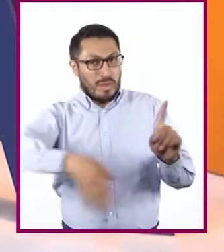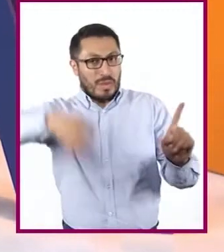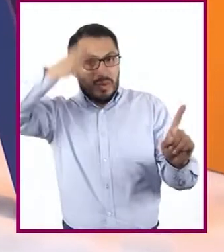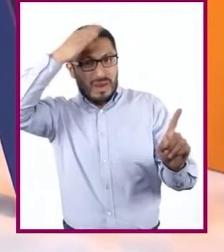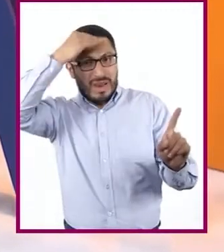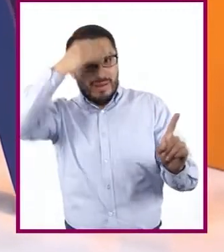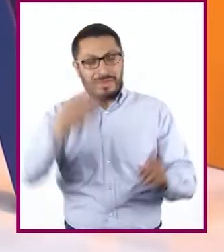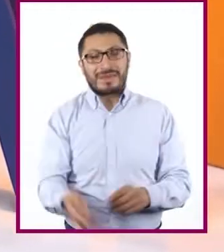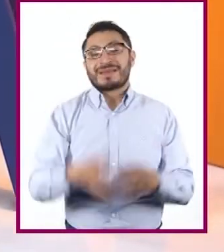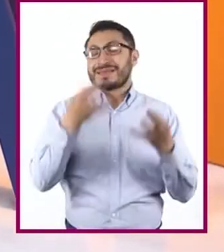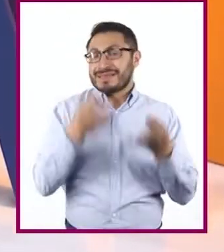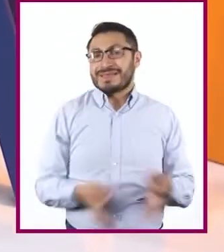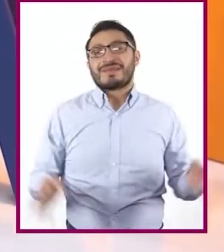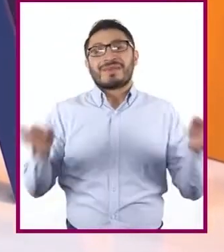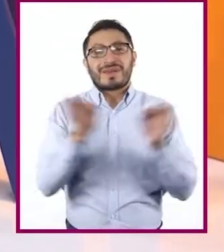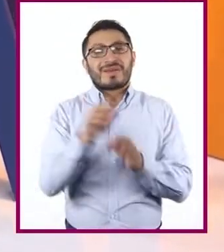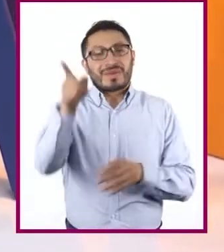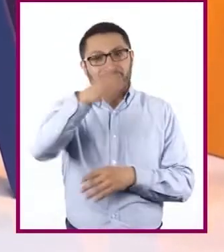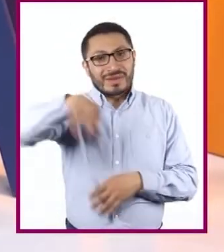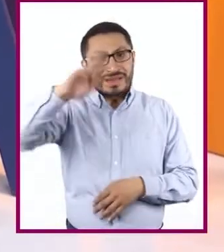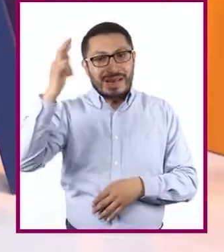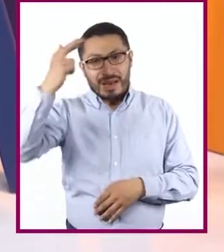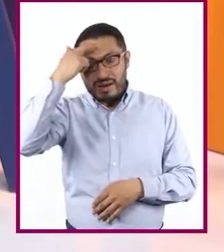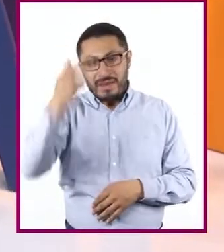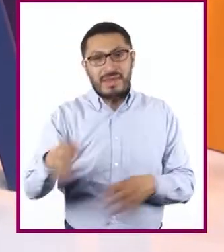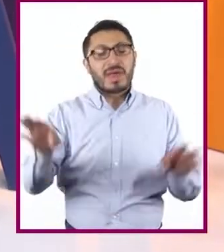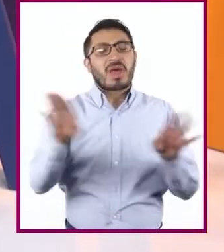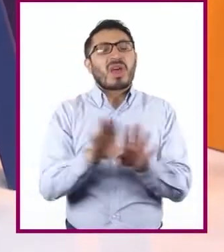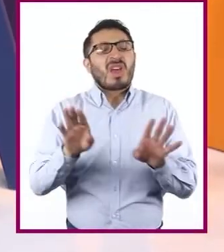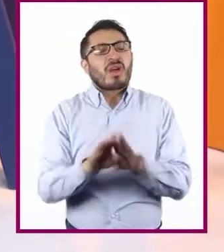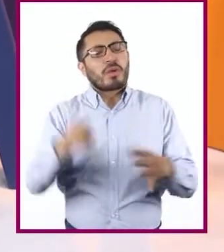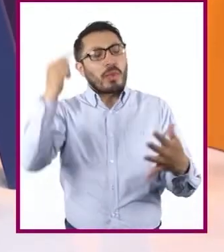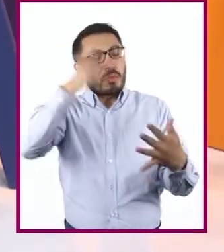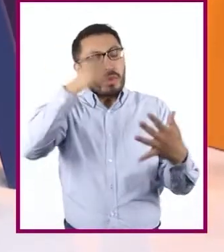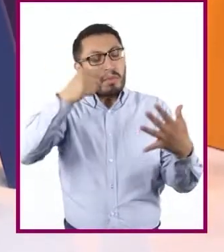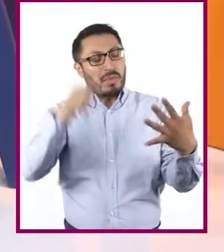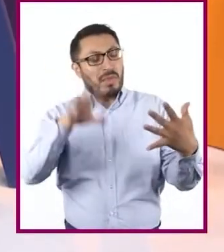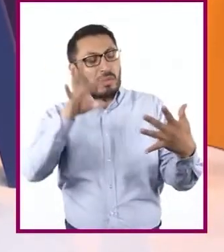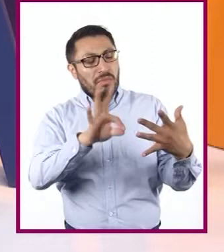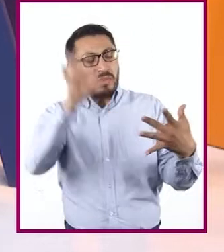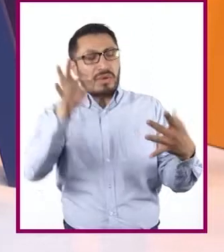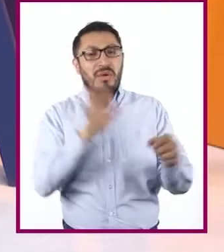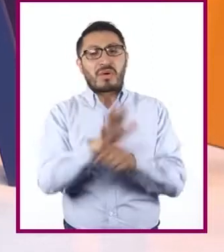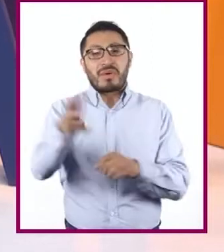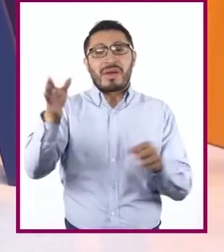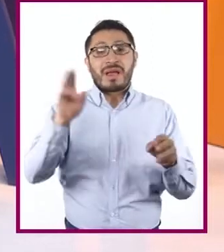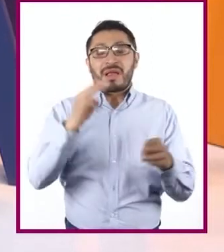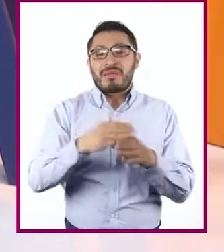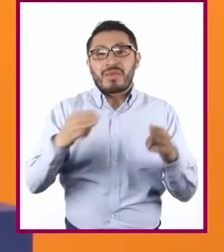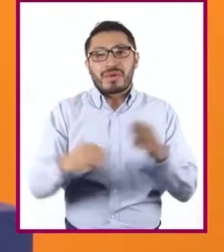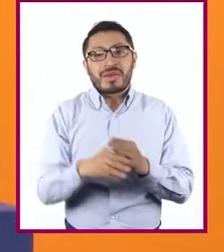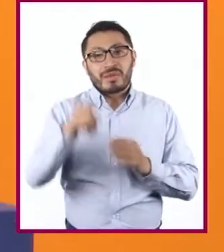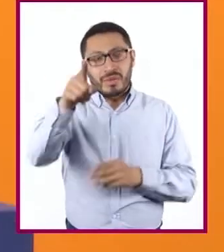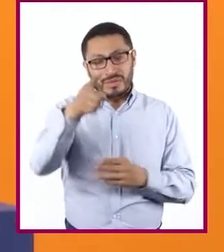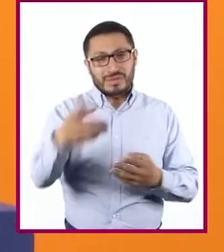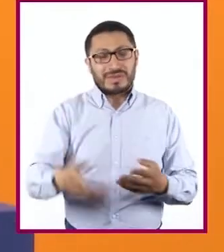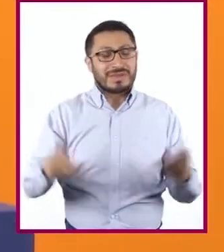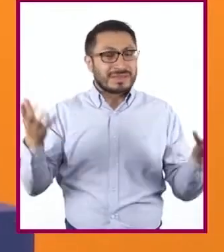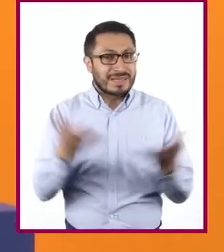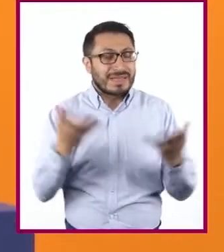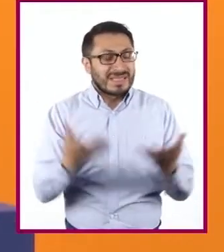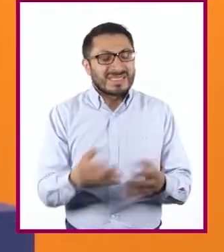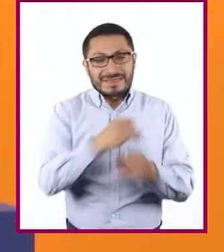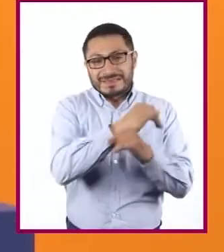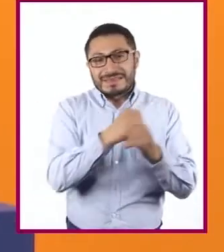recuerden cómo elegir un propósito para emprender búsquedas en acervos impresos o digitales, elaborar